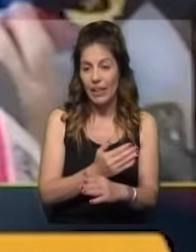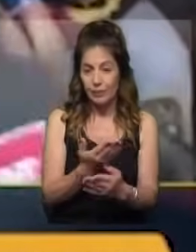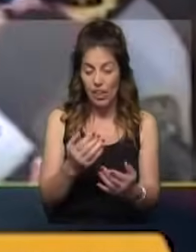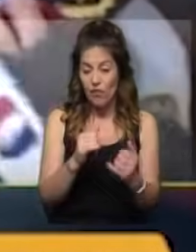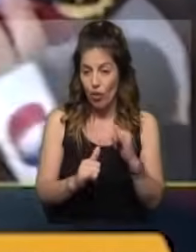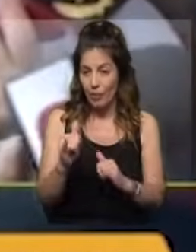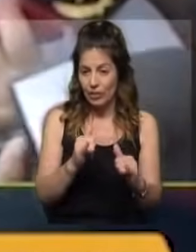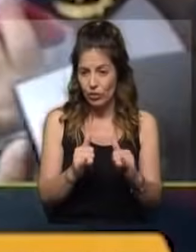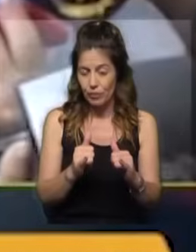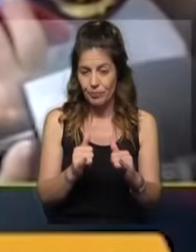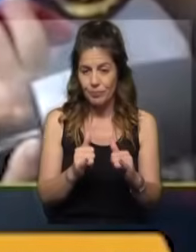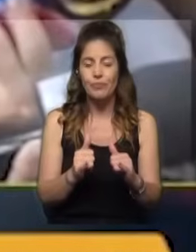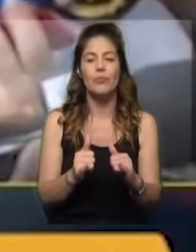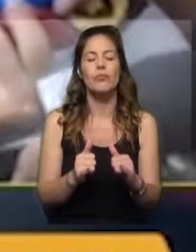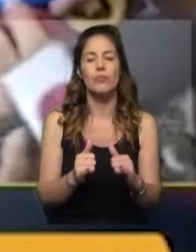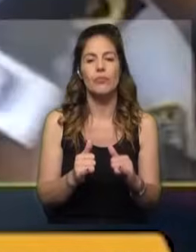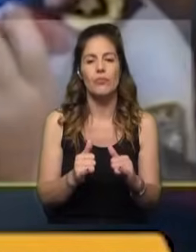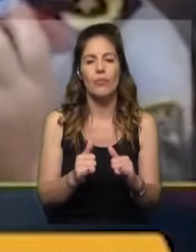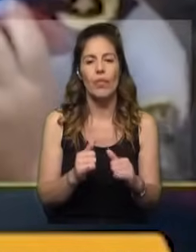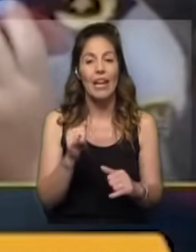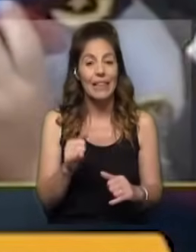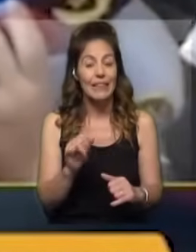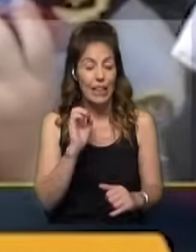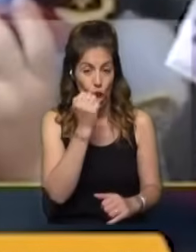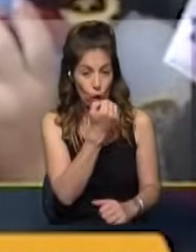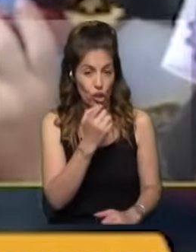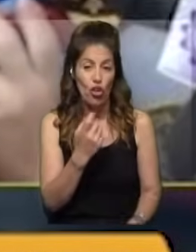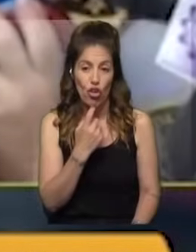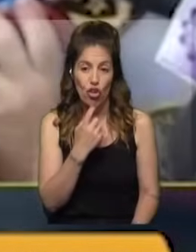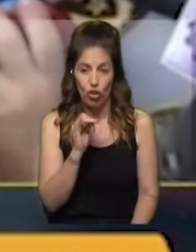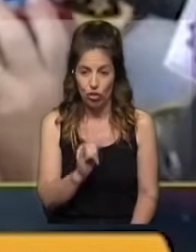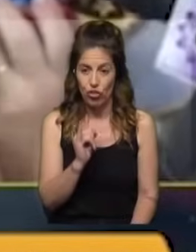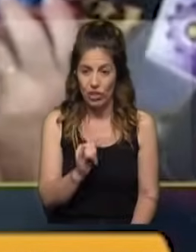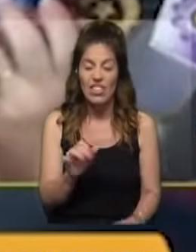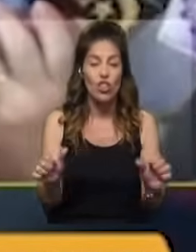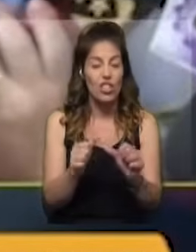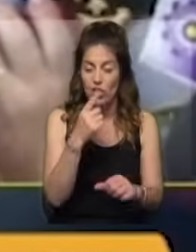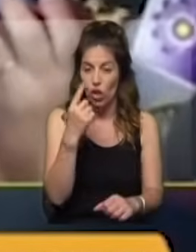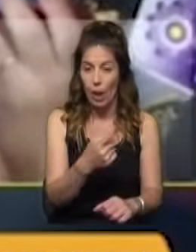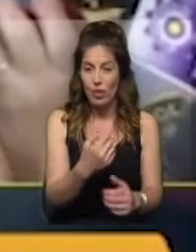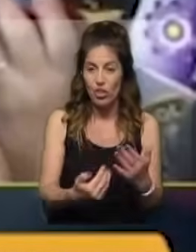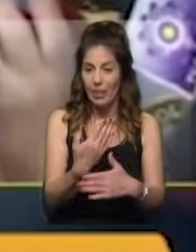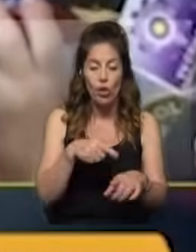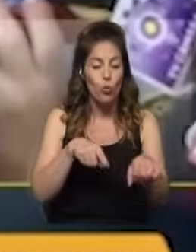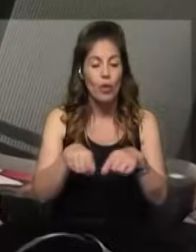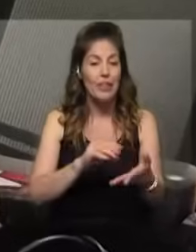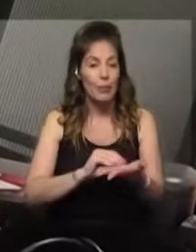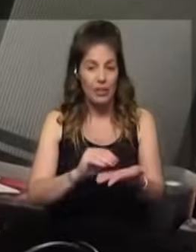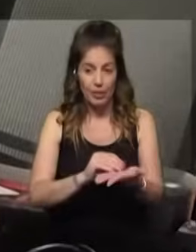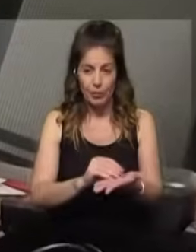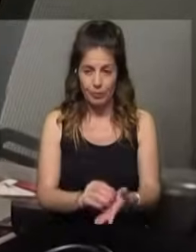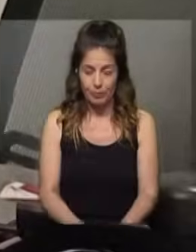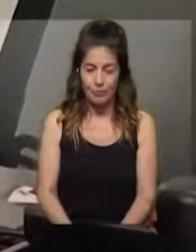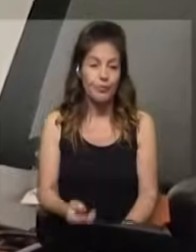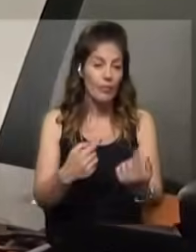informes que reciben de la frontera que sí tiene código rojo tiene eso se hizo de inmediato en esa mañana era un trámite administrativo